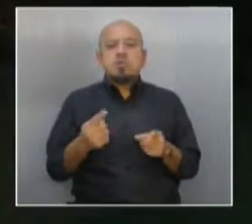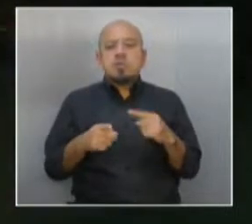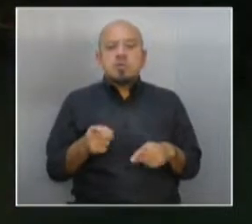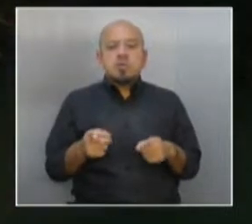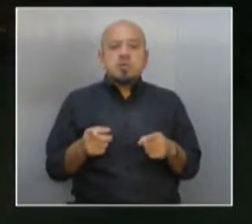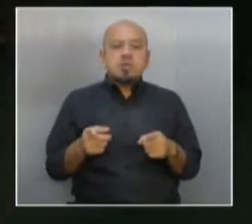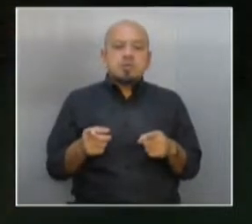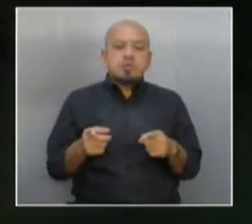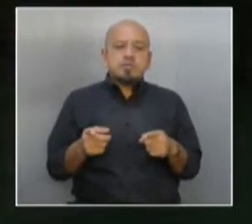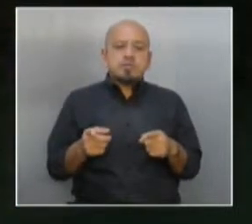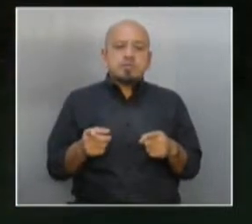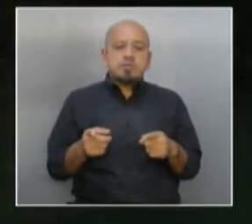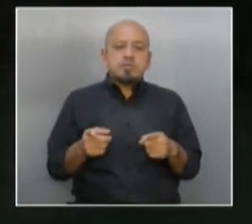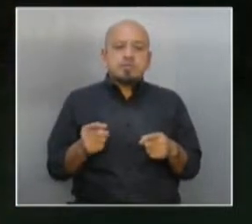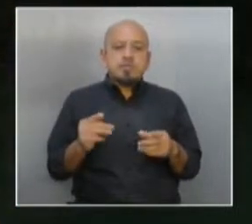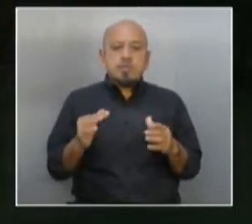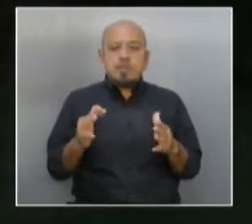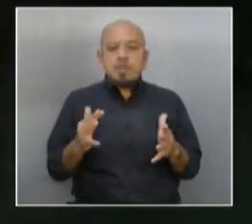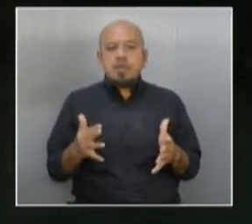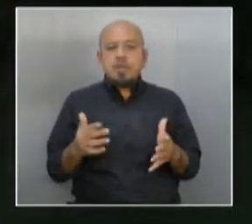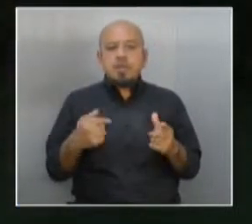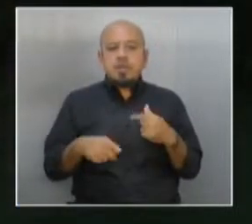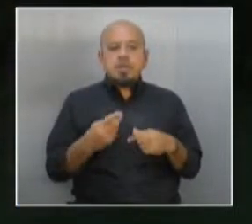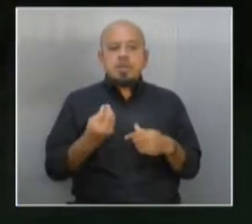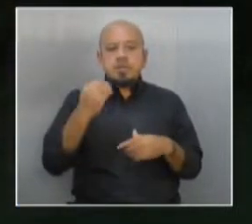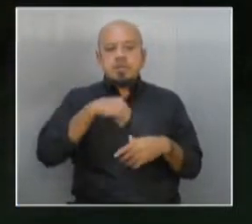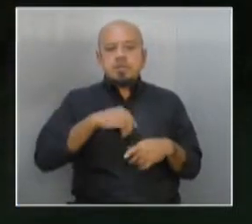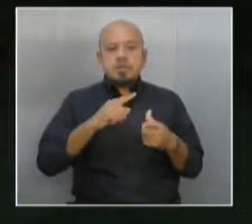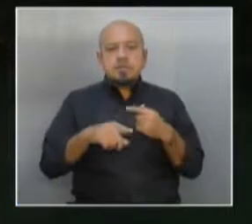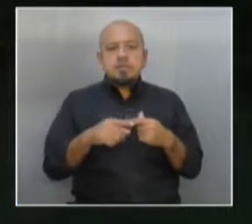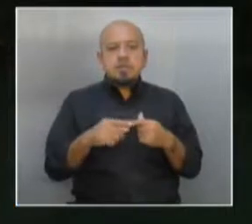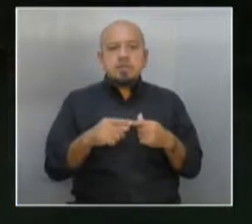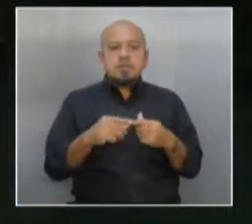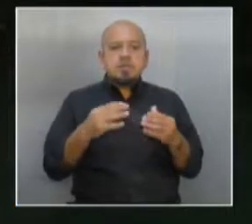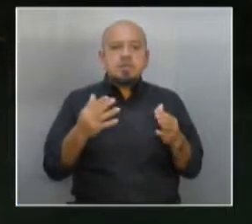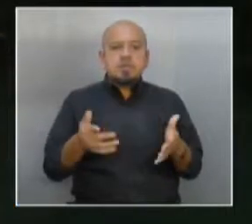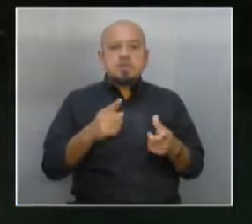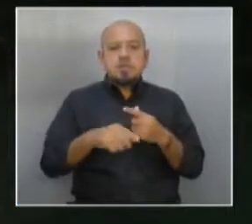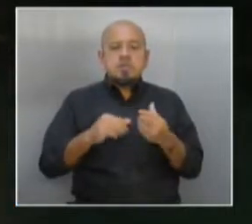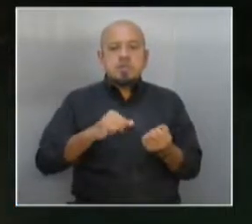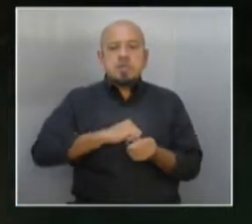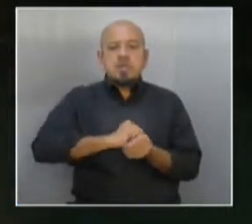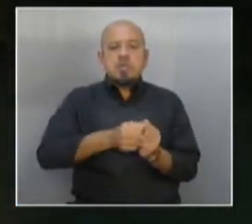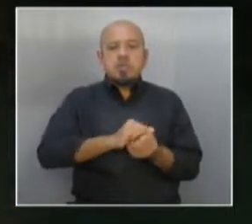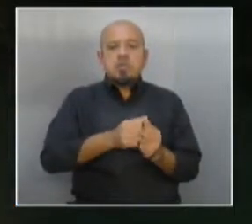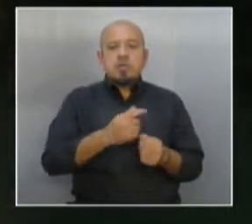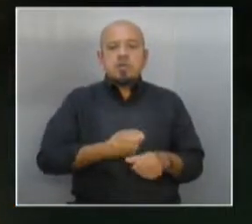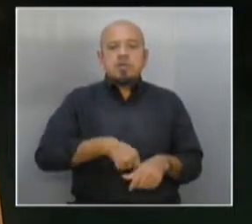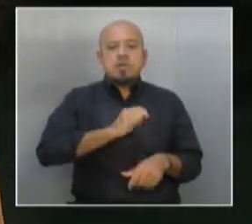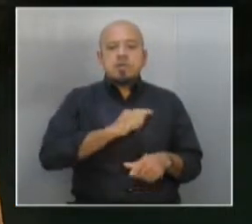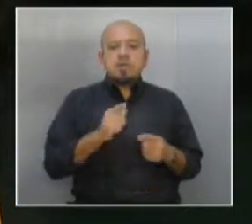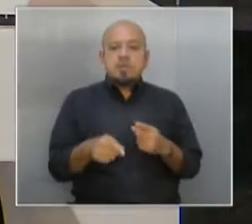que la raíz en el interior de mi persona con el idioma español y la raíz